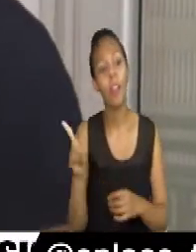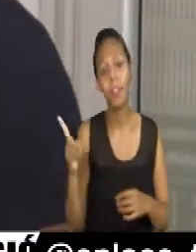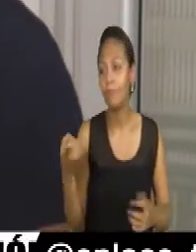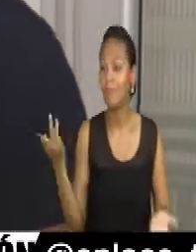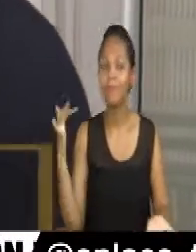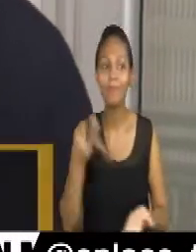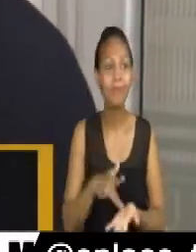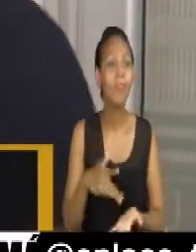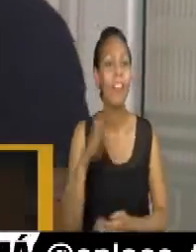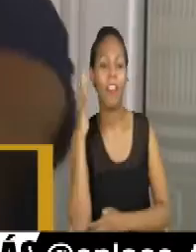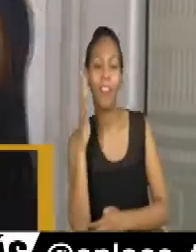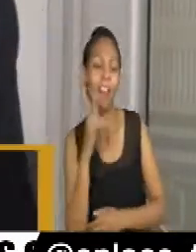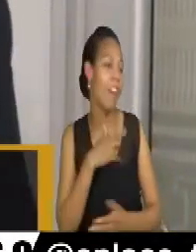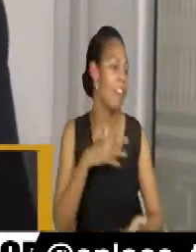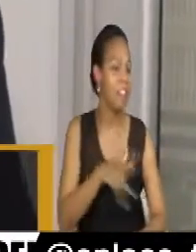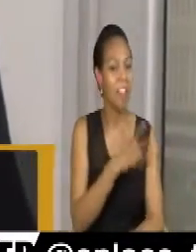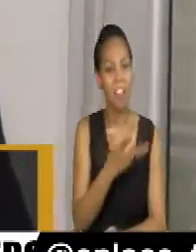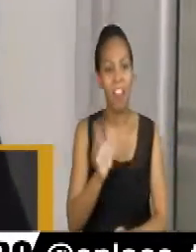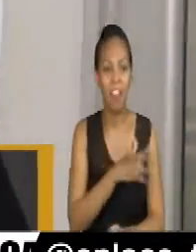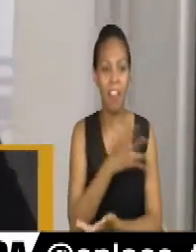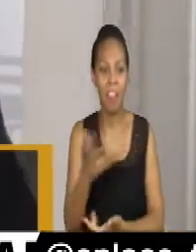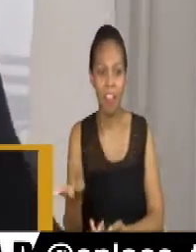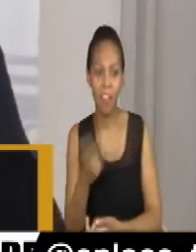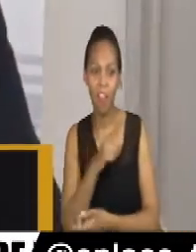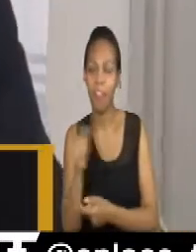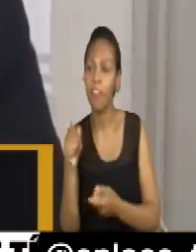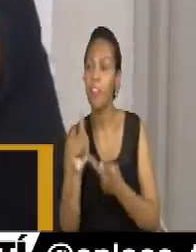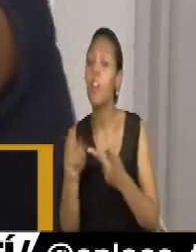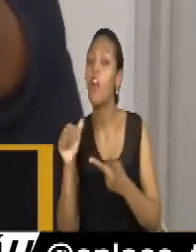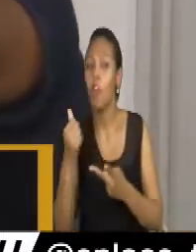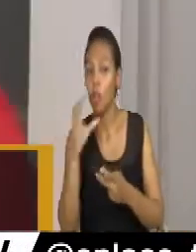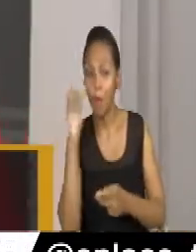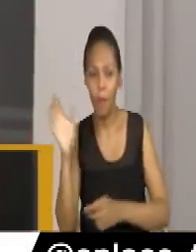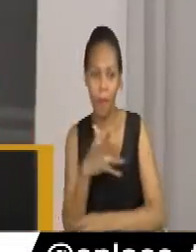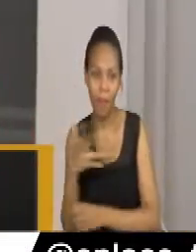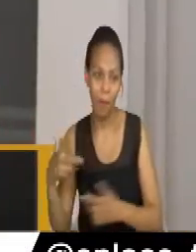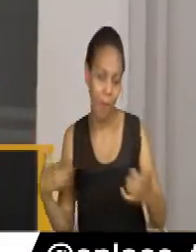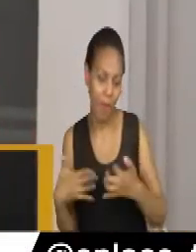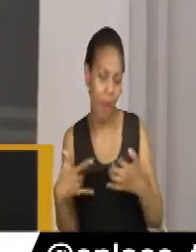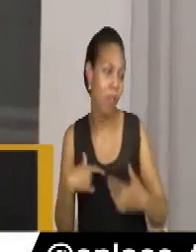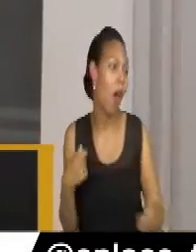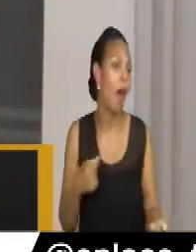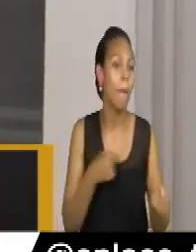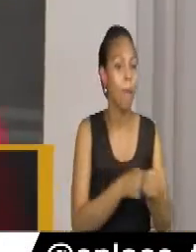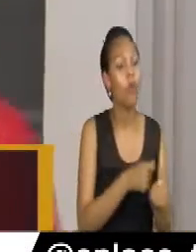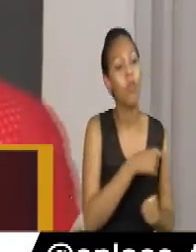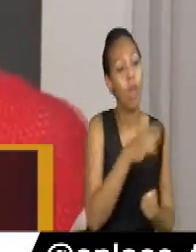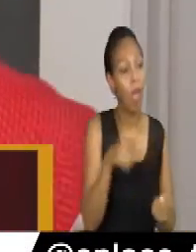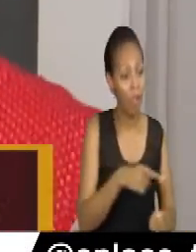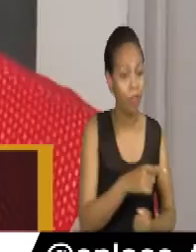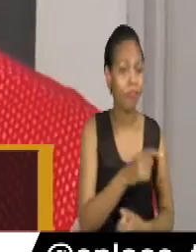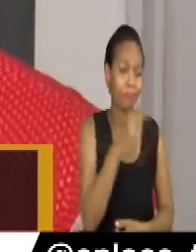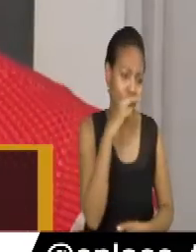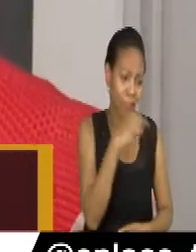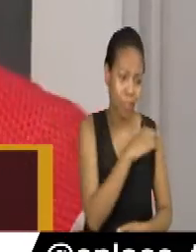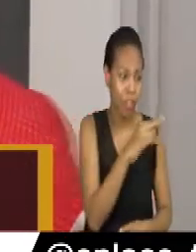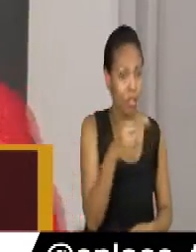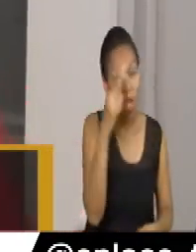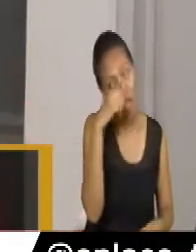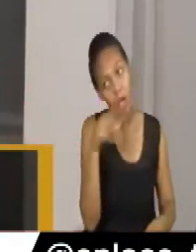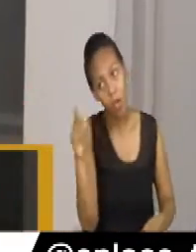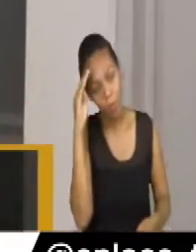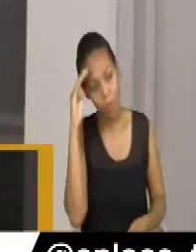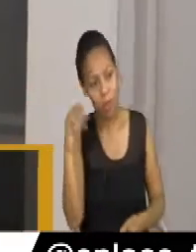que busca recolectar fondos para los hijos de los uniformados de escasos recursos. Venimos acá a unirnos a la causa con la Policía Nacional,